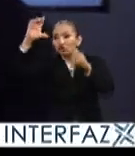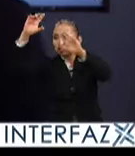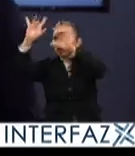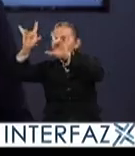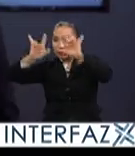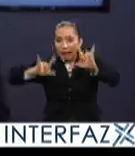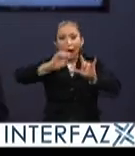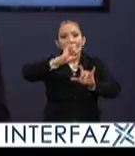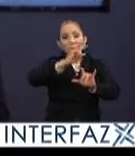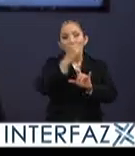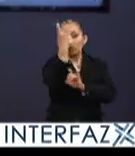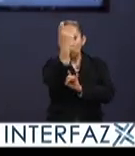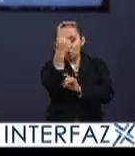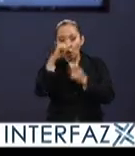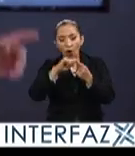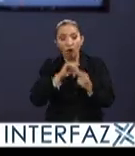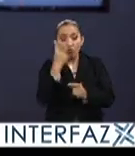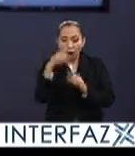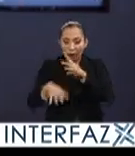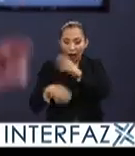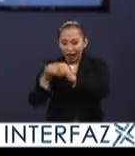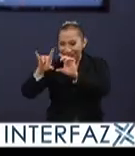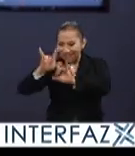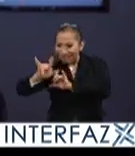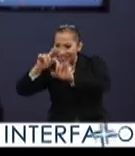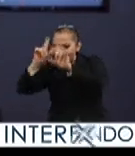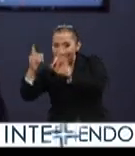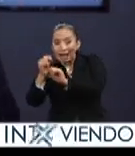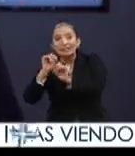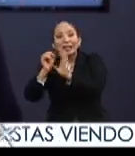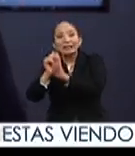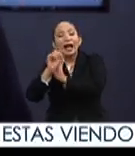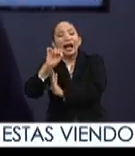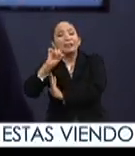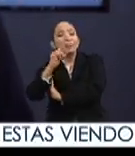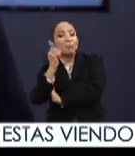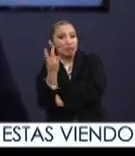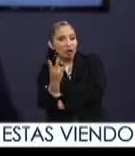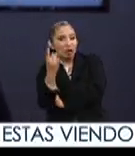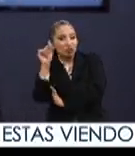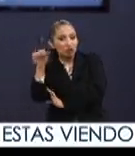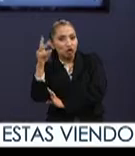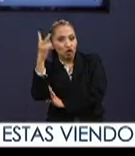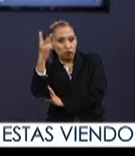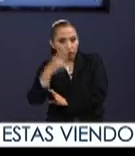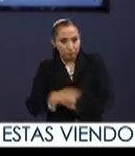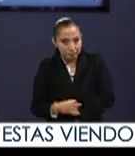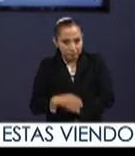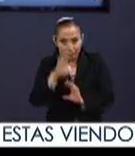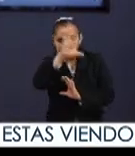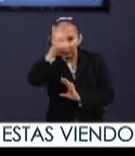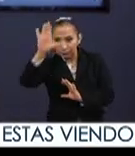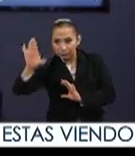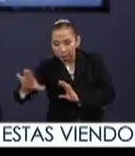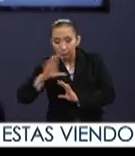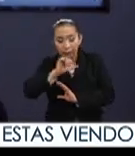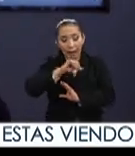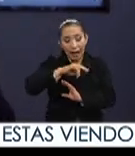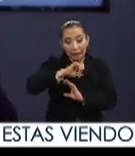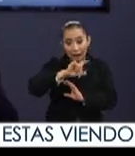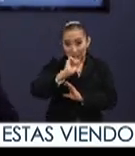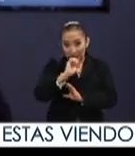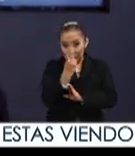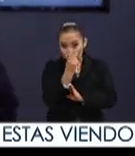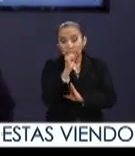pantallas con Canal 22.1 y una más, que es la señal de Canal 22.2. Pero Canal